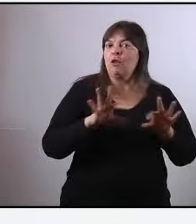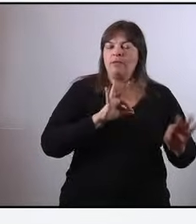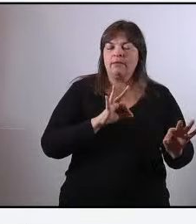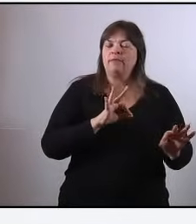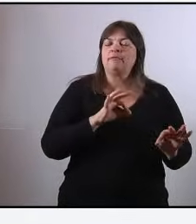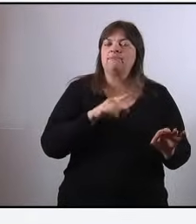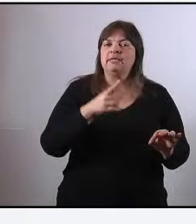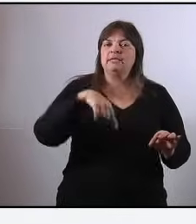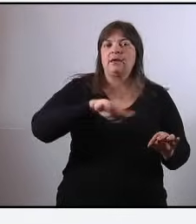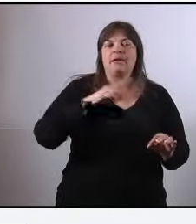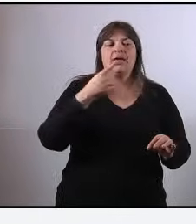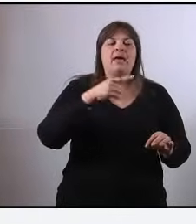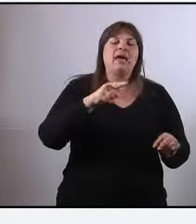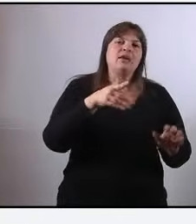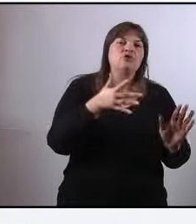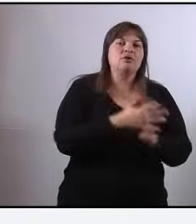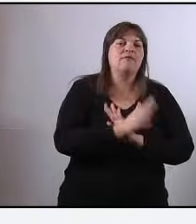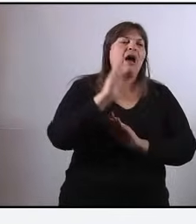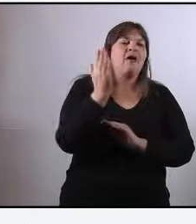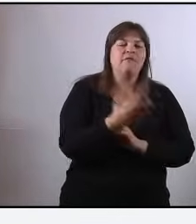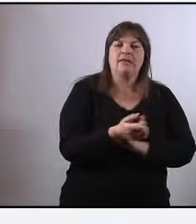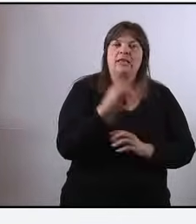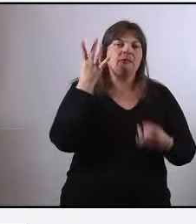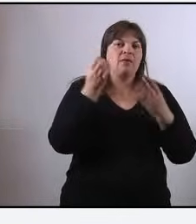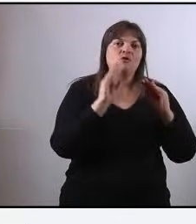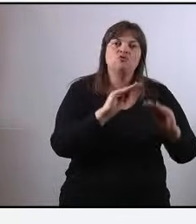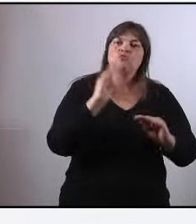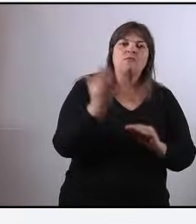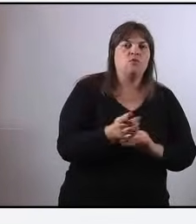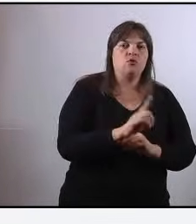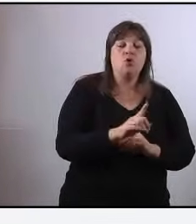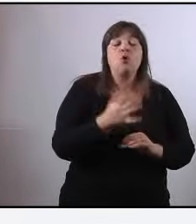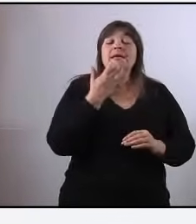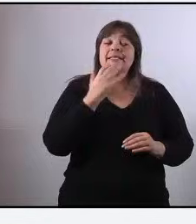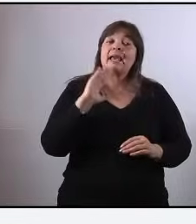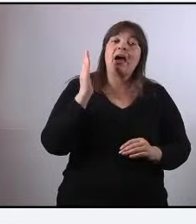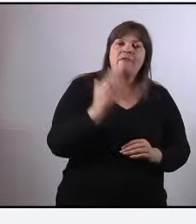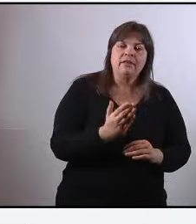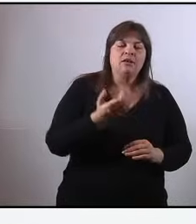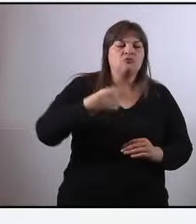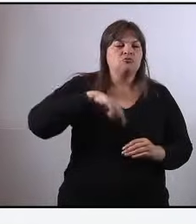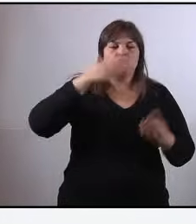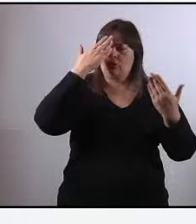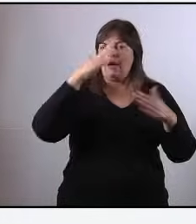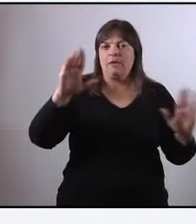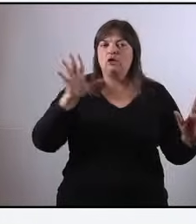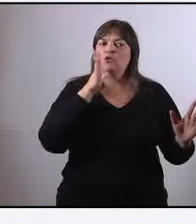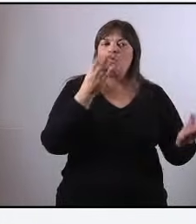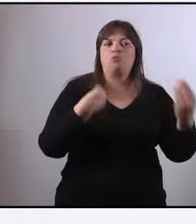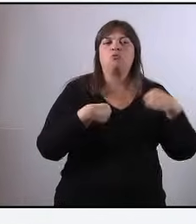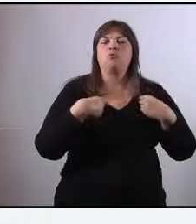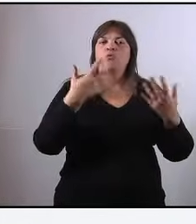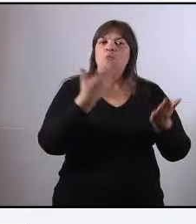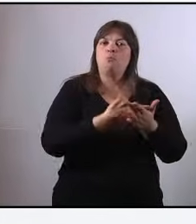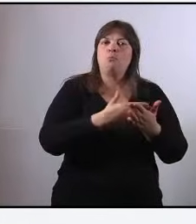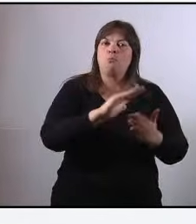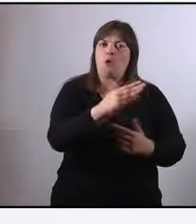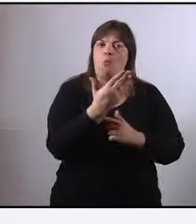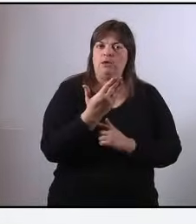a sufrir en el desarrollo de su actividad y, si es así, abiertos a recibir cualquier otra